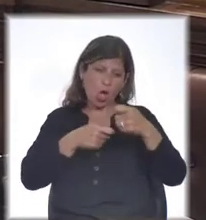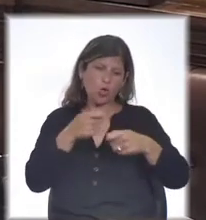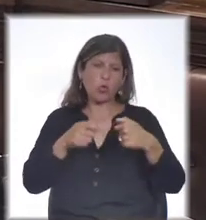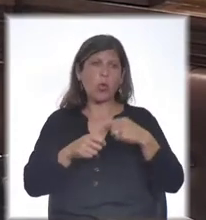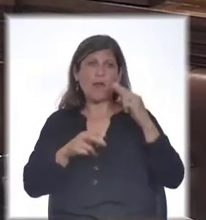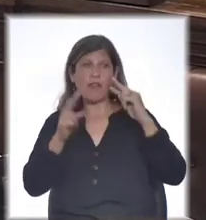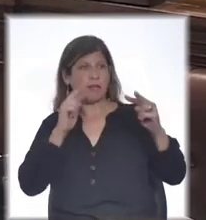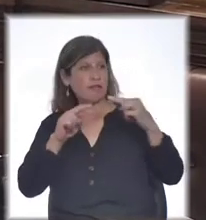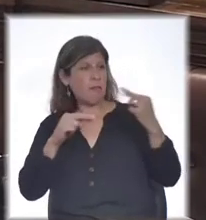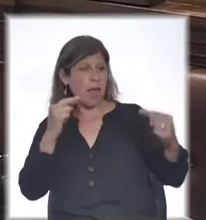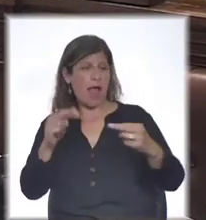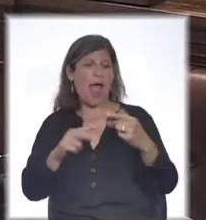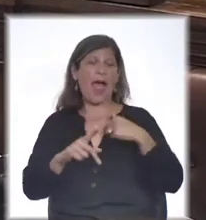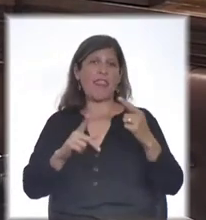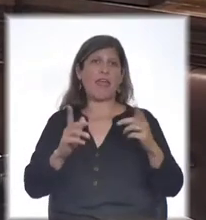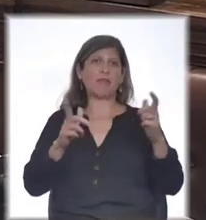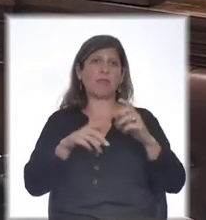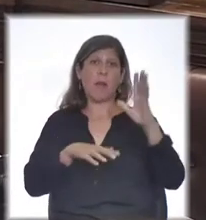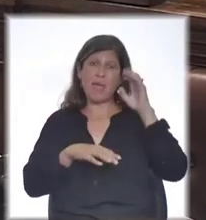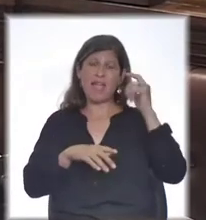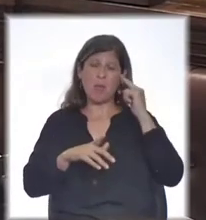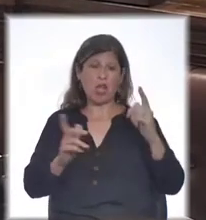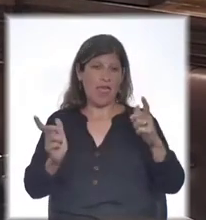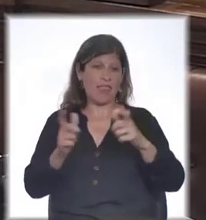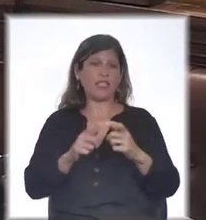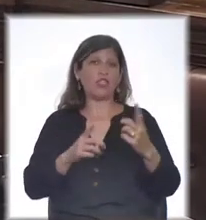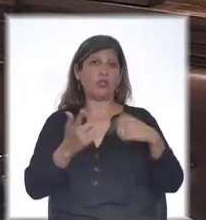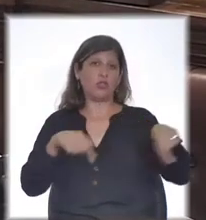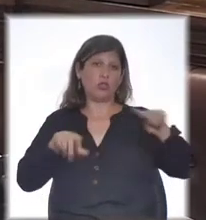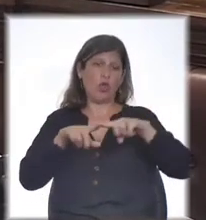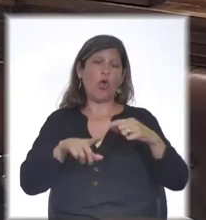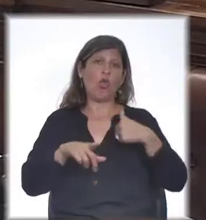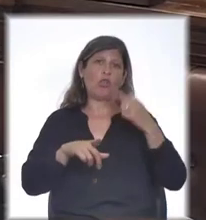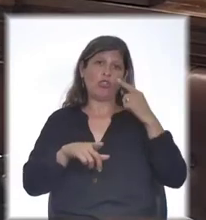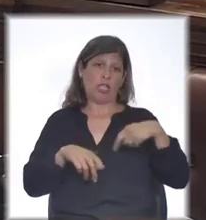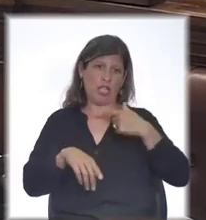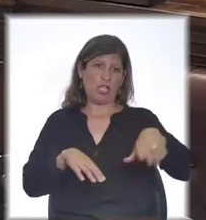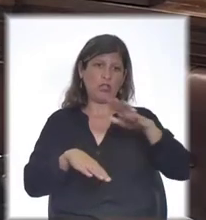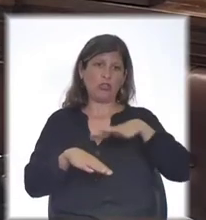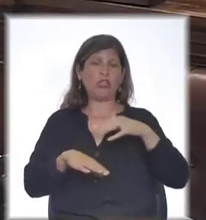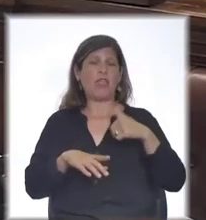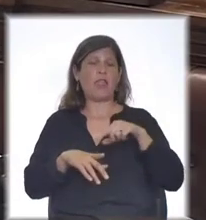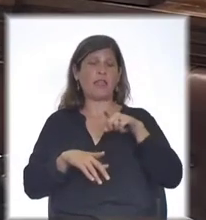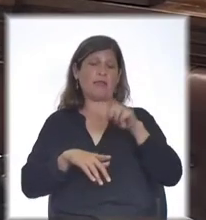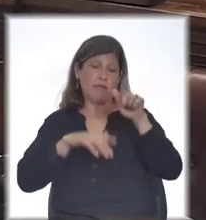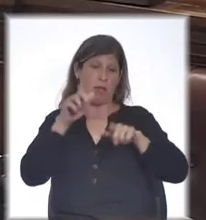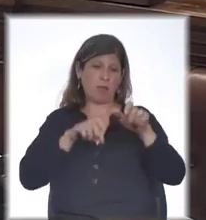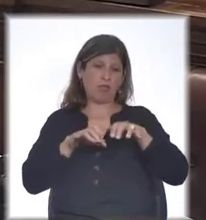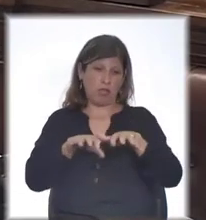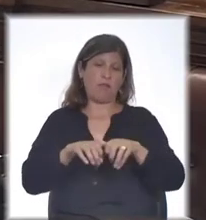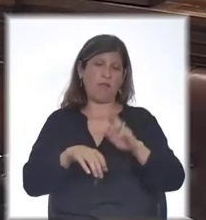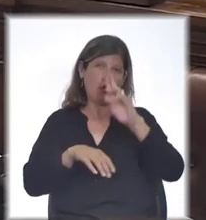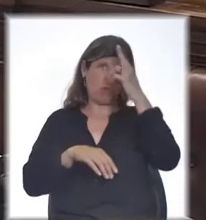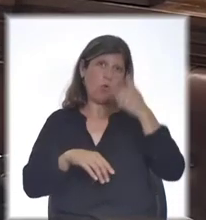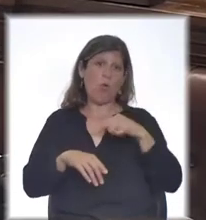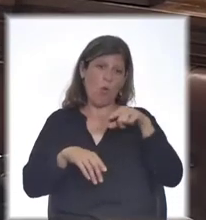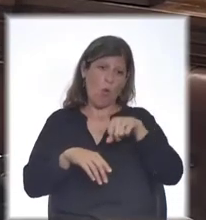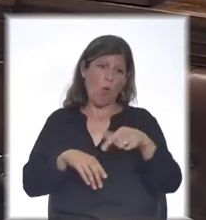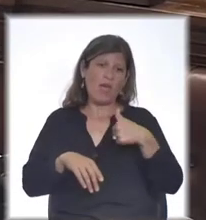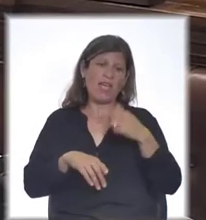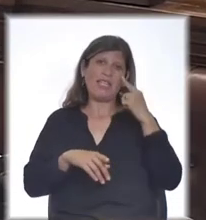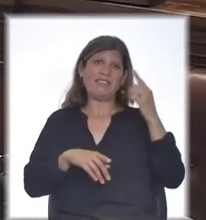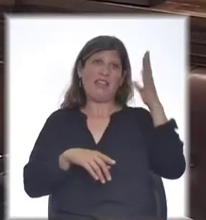memoria colectiva, no la memoria oficial, sino la memoria cívica o popular. Esa memoria que parte de los